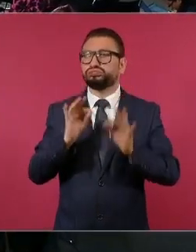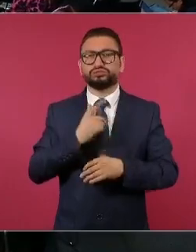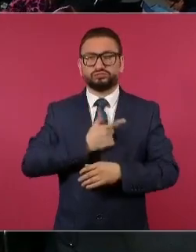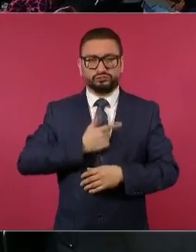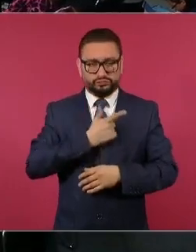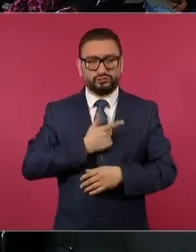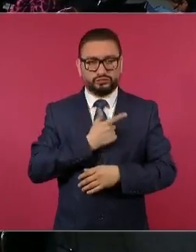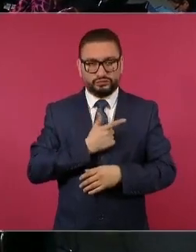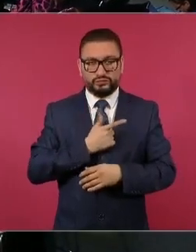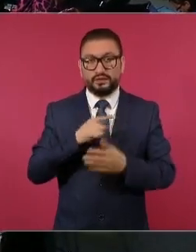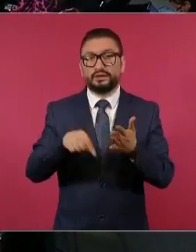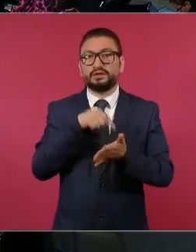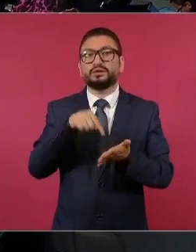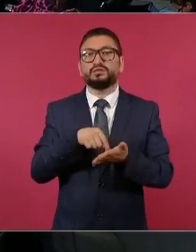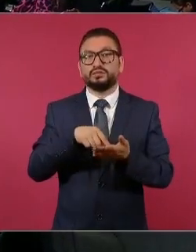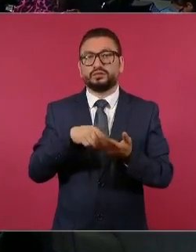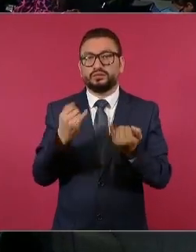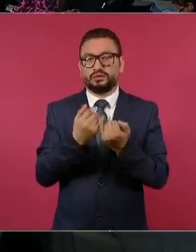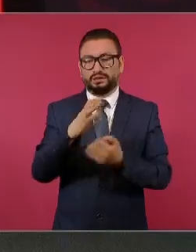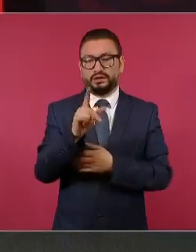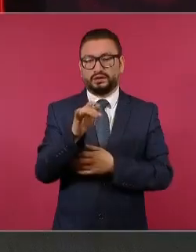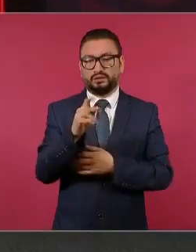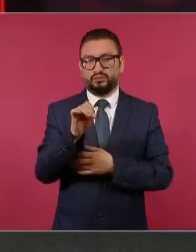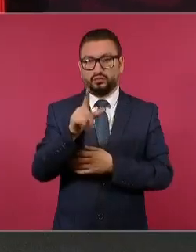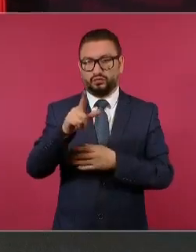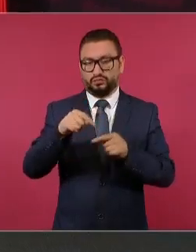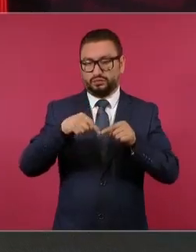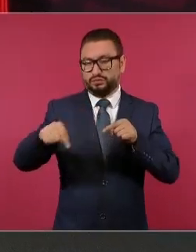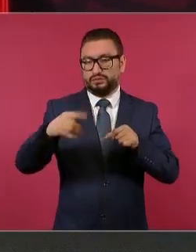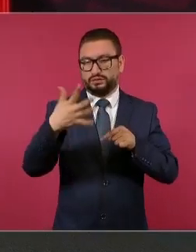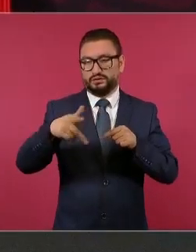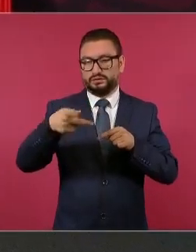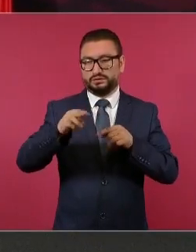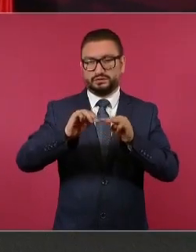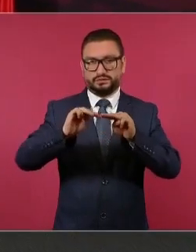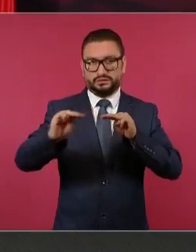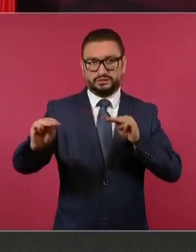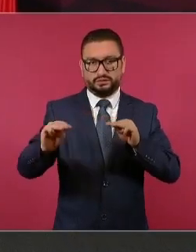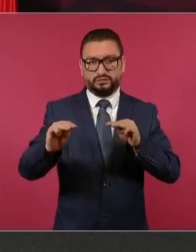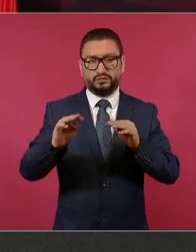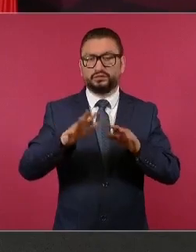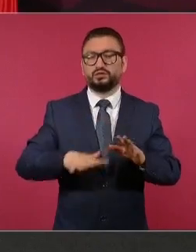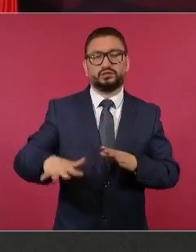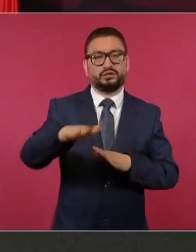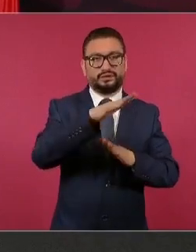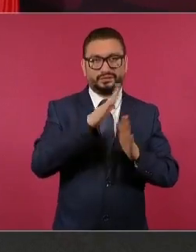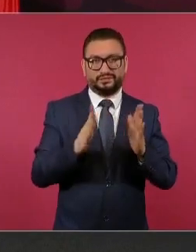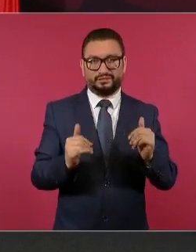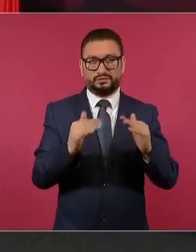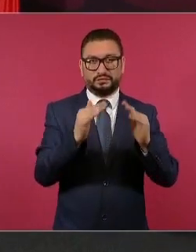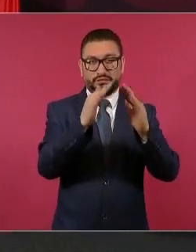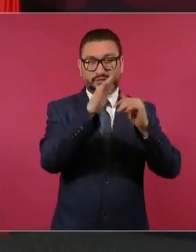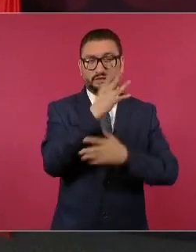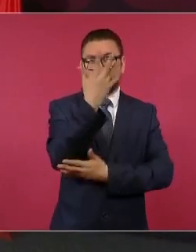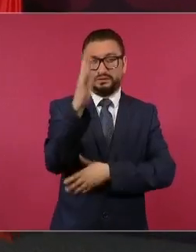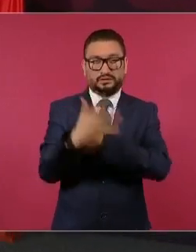y donde están ubicados. Por ejemplo, el de Calakmul está a 10 kilómetros de la zona arqueológica, en la